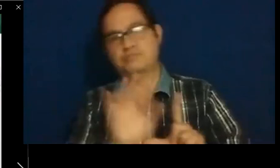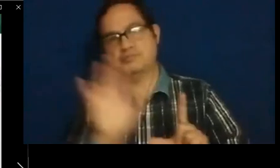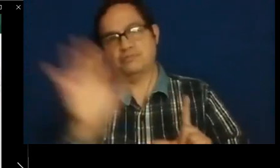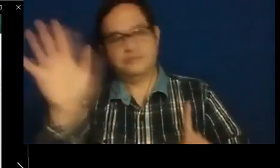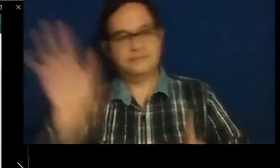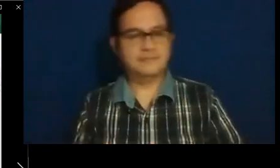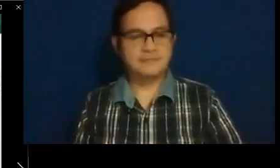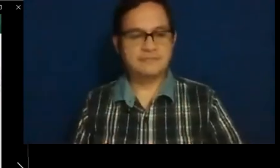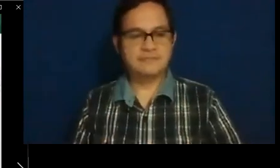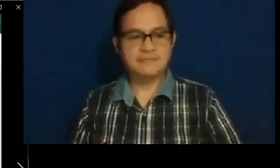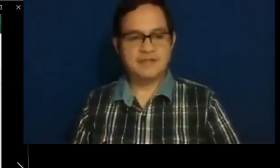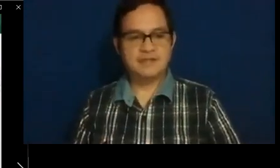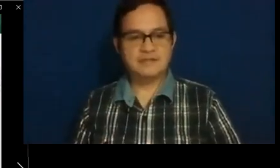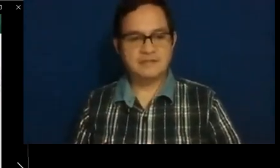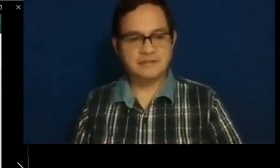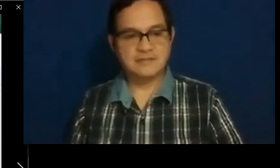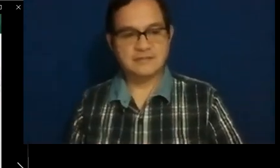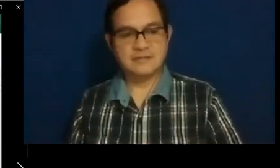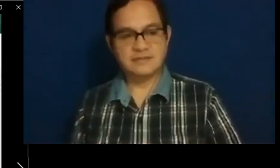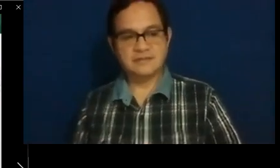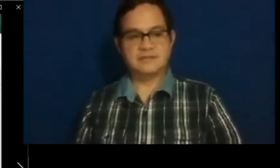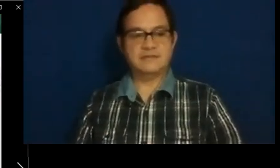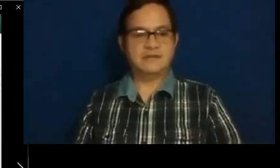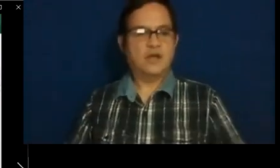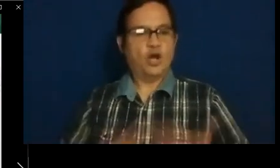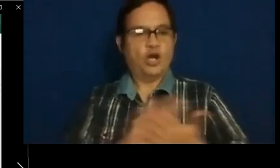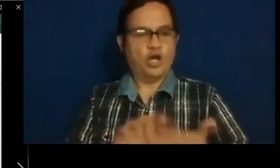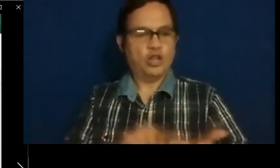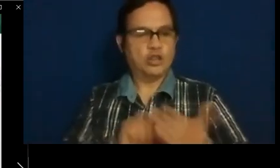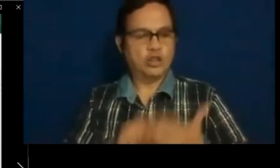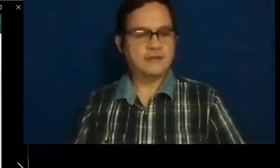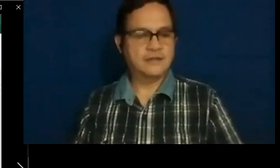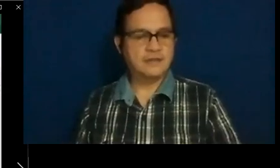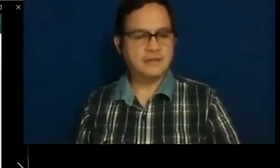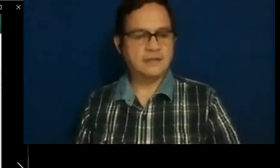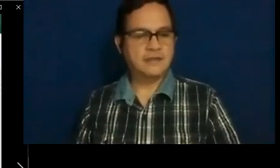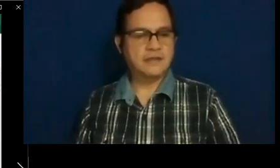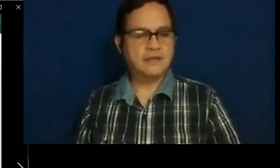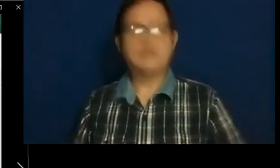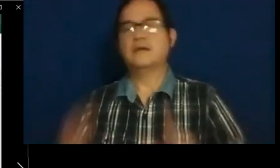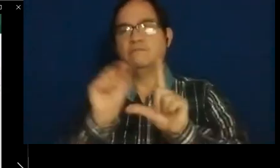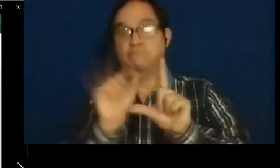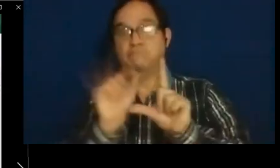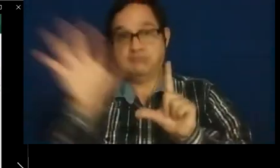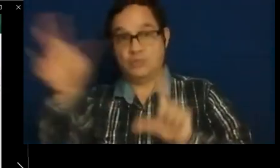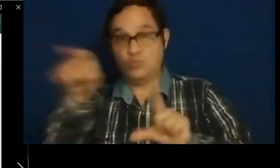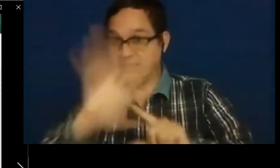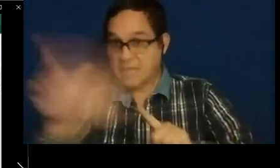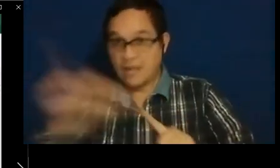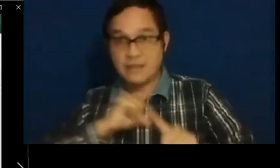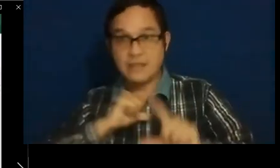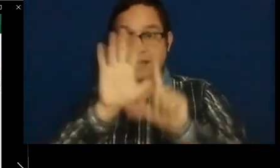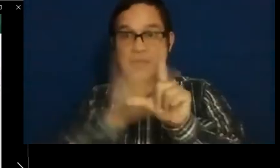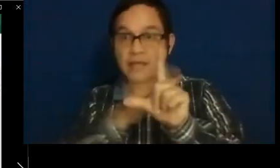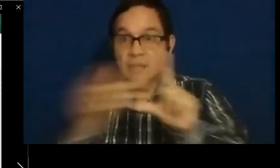que, tienes las distancias, digamos que sí, las distancias en las cuales se desplaza el móvil y los tiempos. Tienes tus tablas. ¿Qué duda tendrías aquí